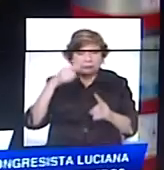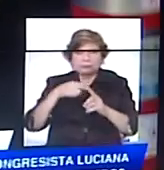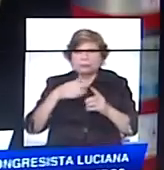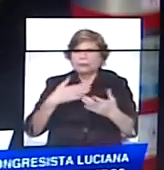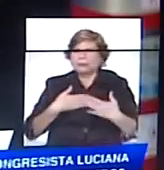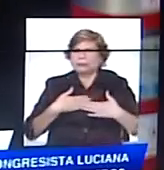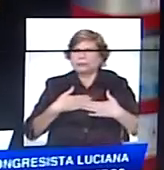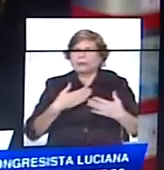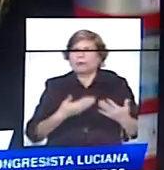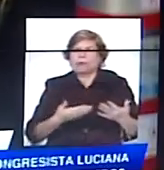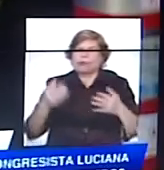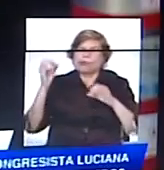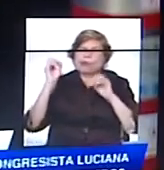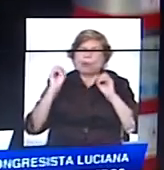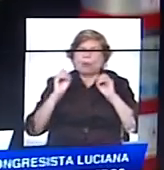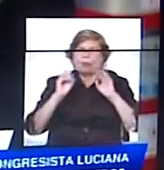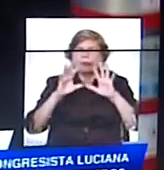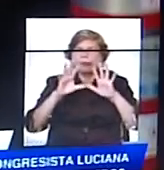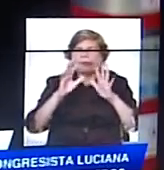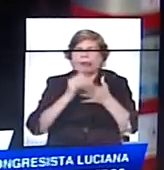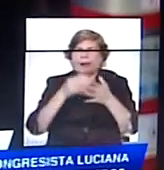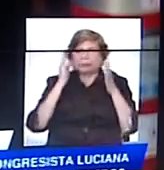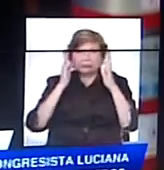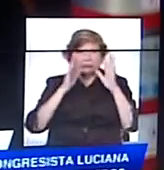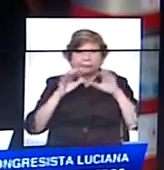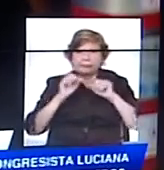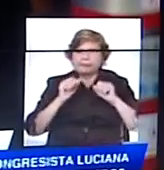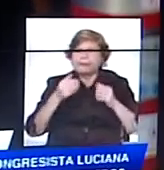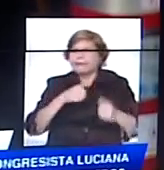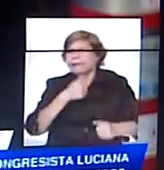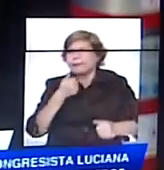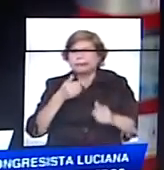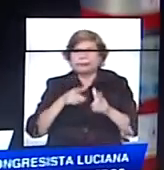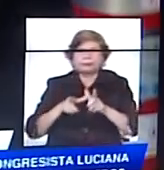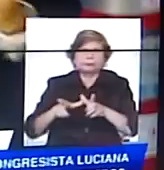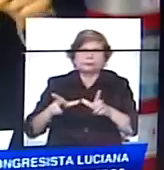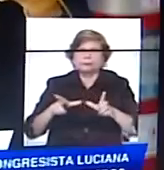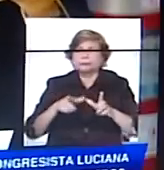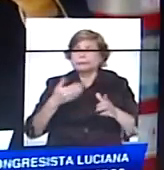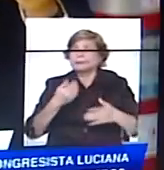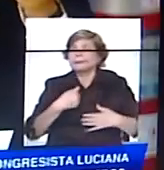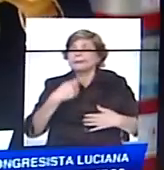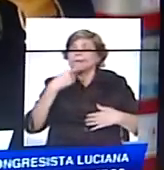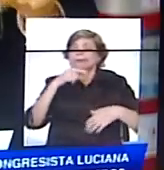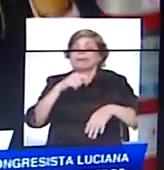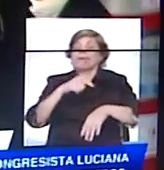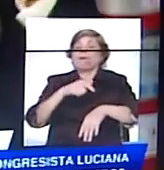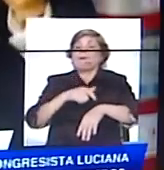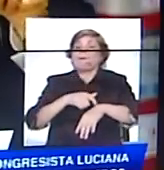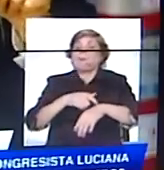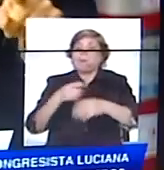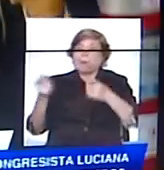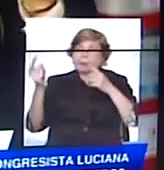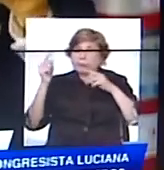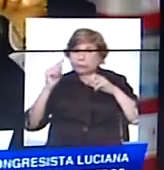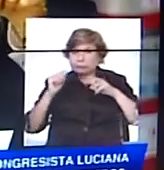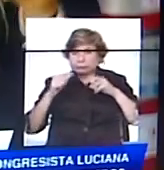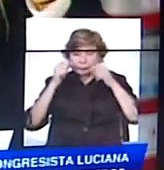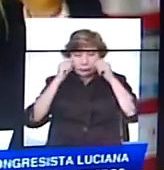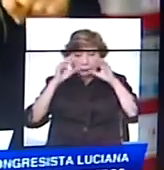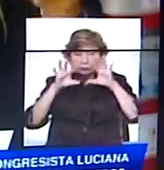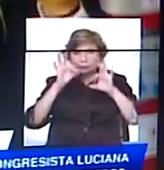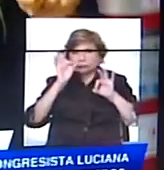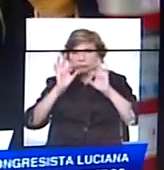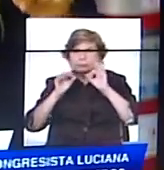Y finalmente han decidido que sí, la señora León tendrá que ahora responder ante el Ministerio Público. Tráfico de influencias, cohecho pasivo